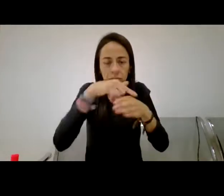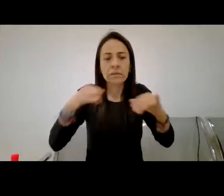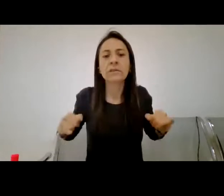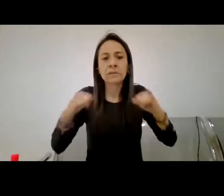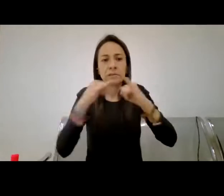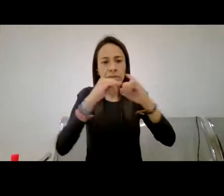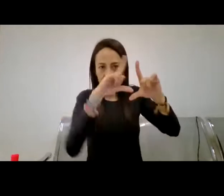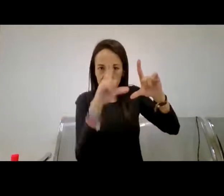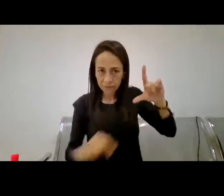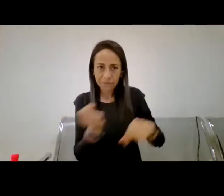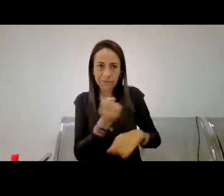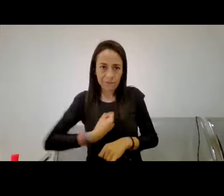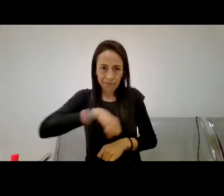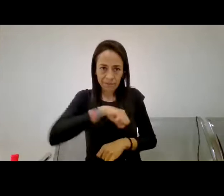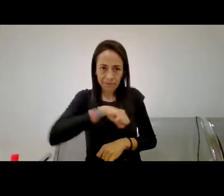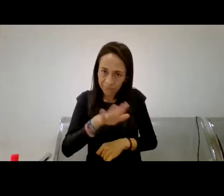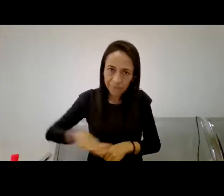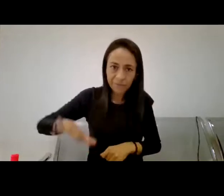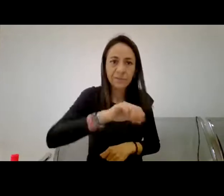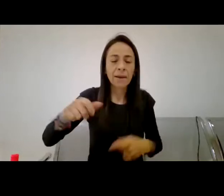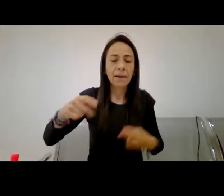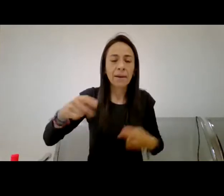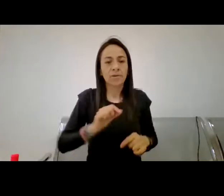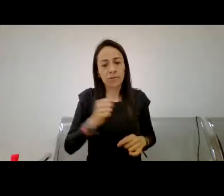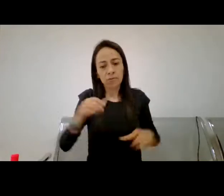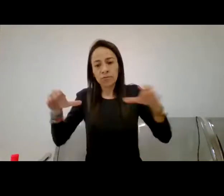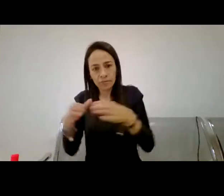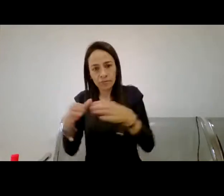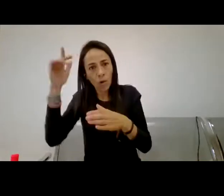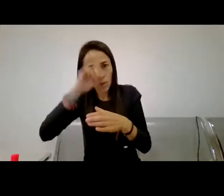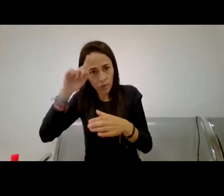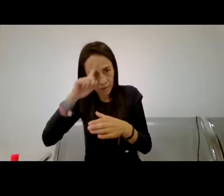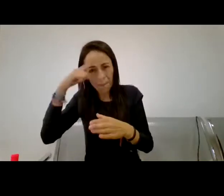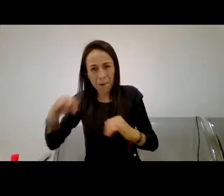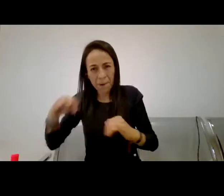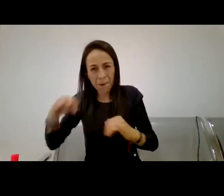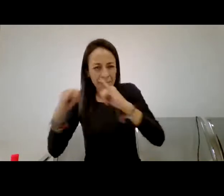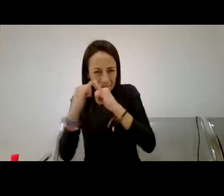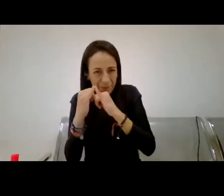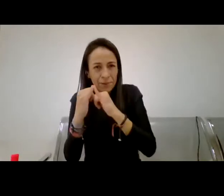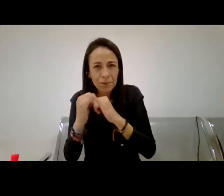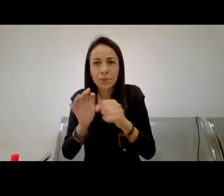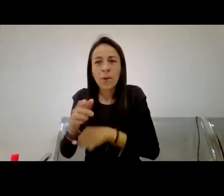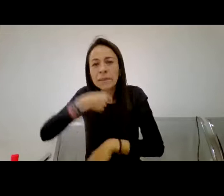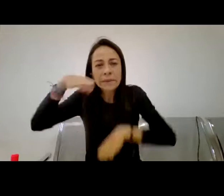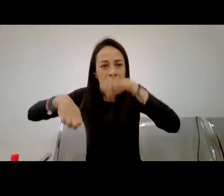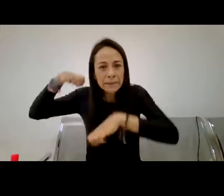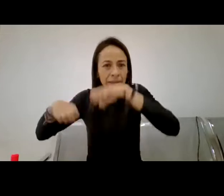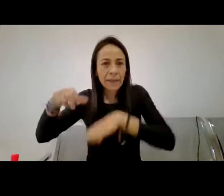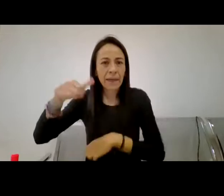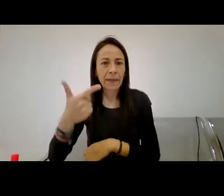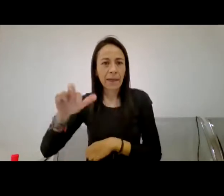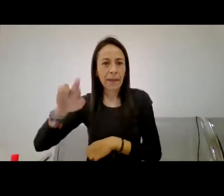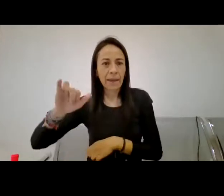Pública, el Consejo de Apoyo al Instituto Nacional de Geriatría, la Fundación del IMSS,